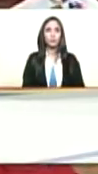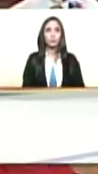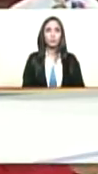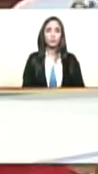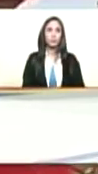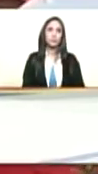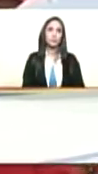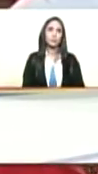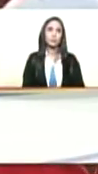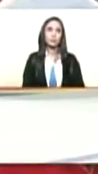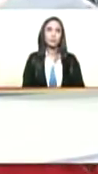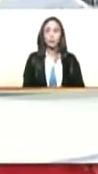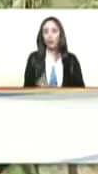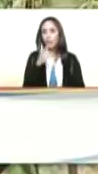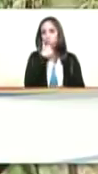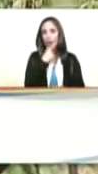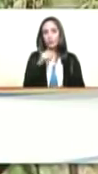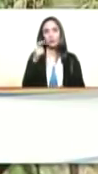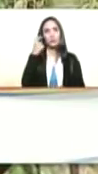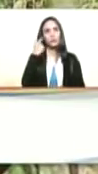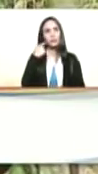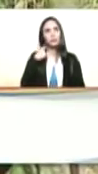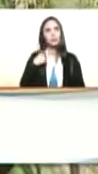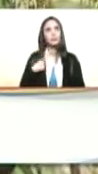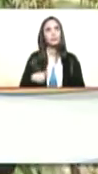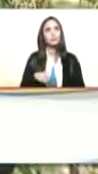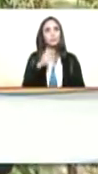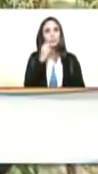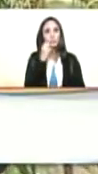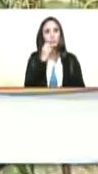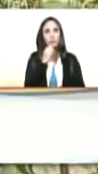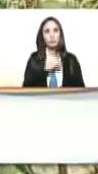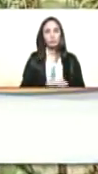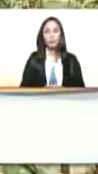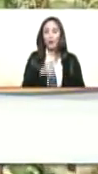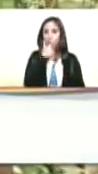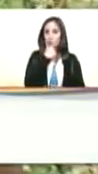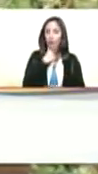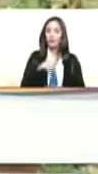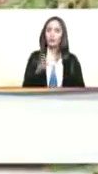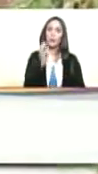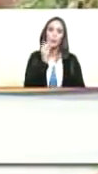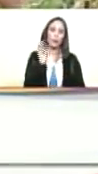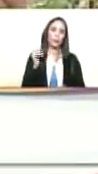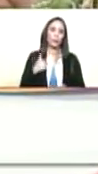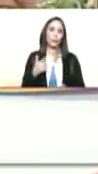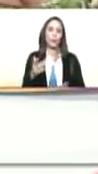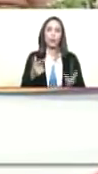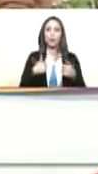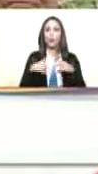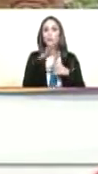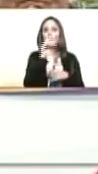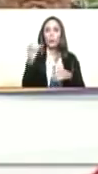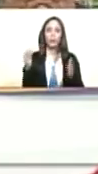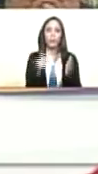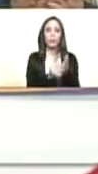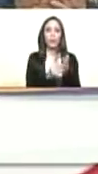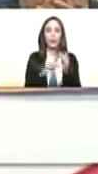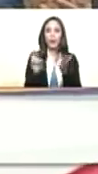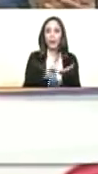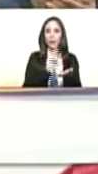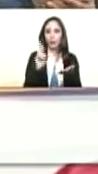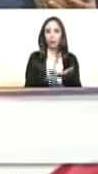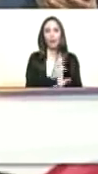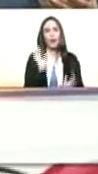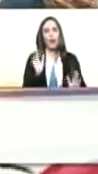Claro, pero fíjense qué fácil es. Hasta más barata, si yo saco mi revista, pon tú que saco 50.000 revistas, a la gente le gusta